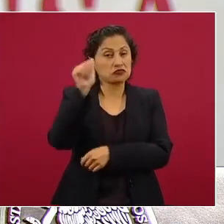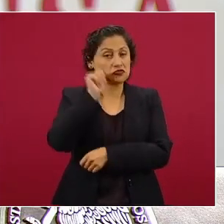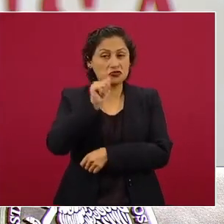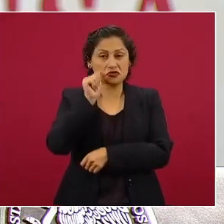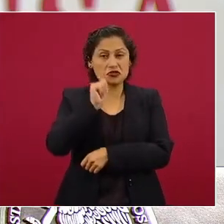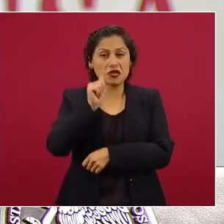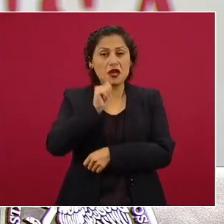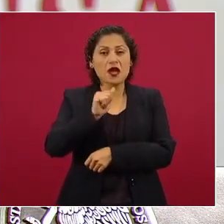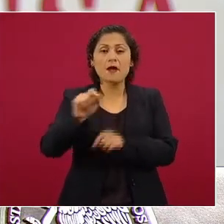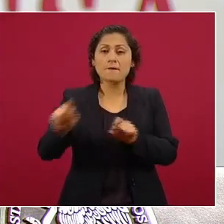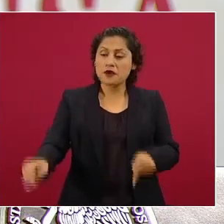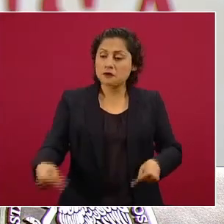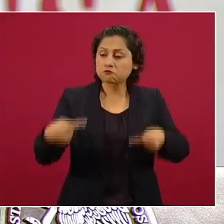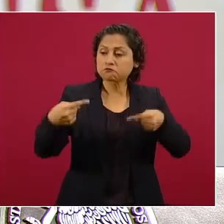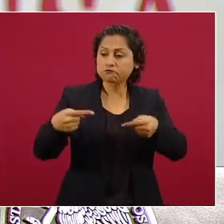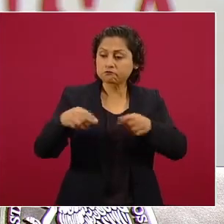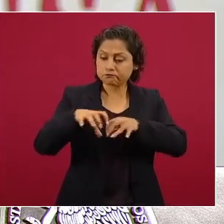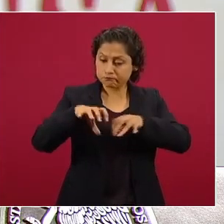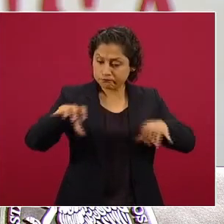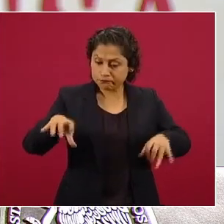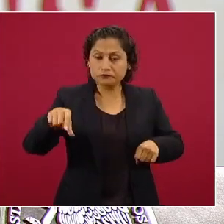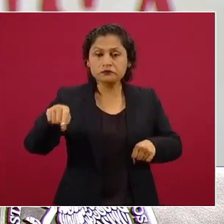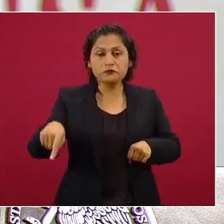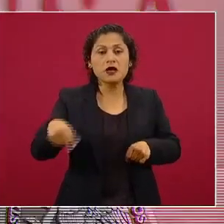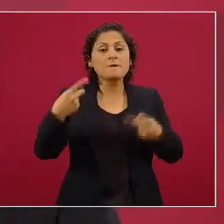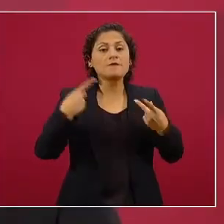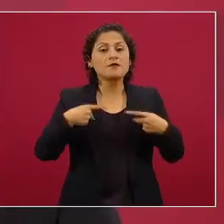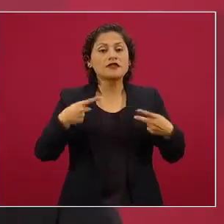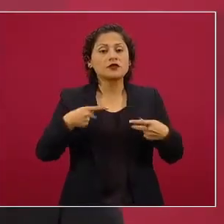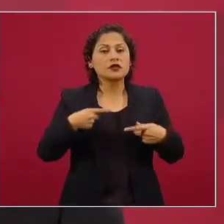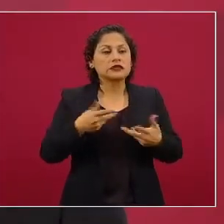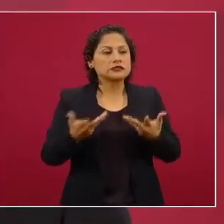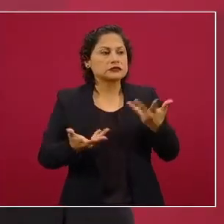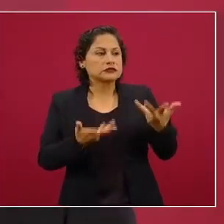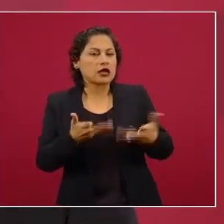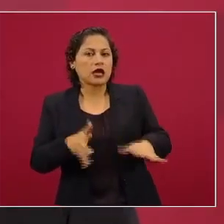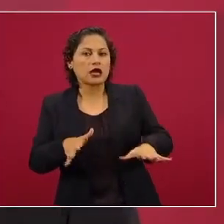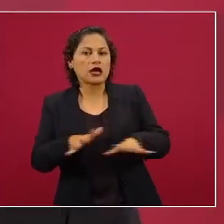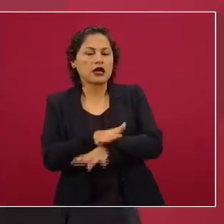oposición a los cambios. Así como